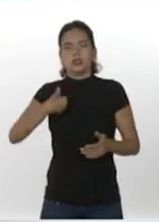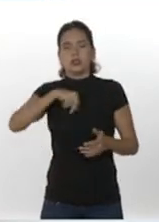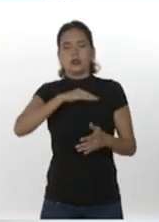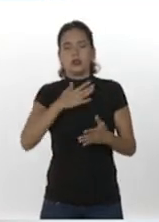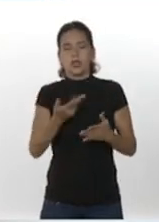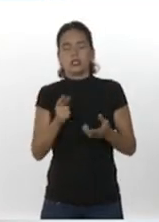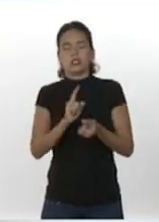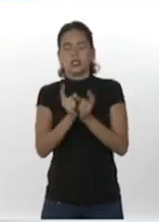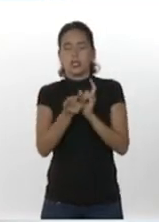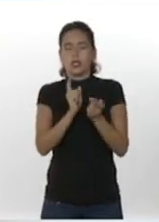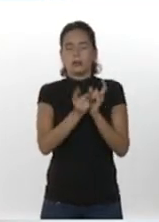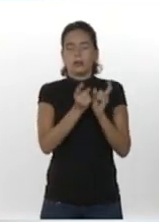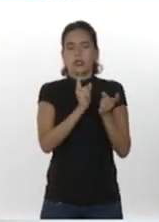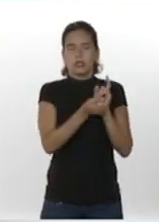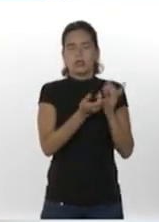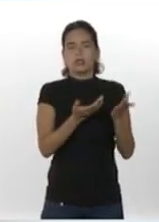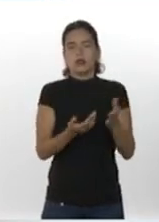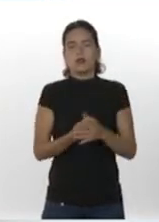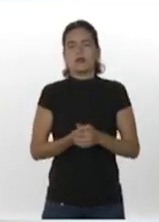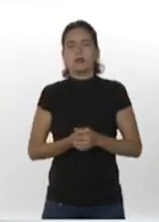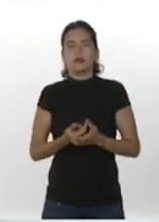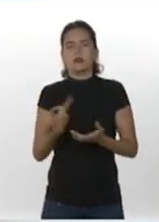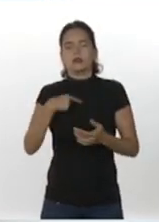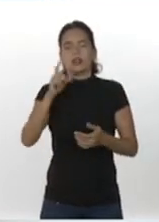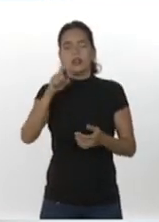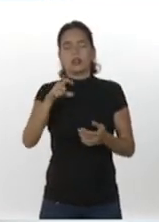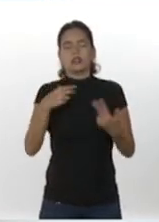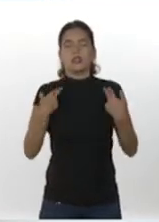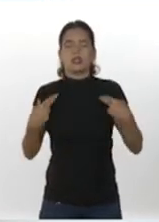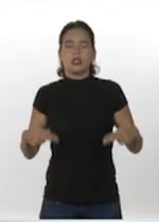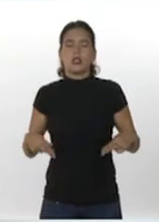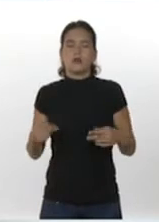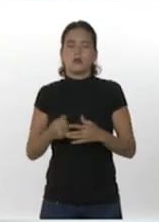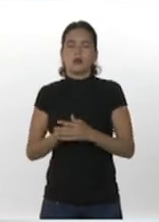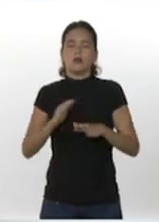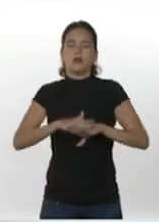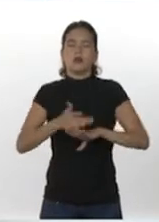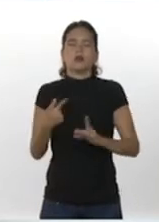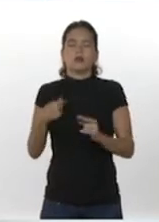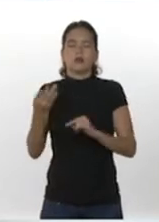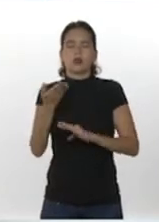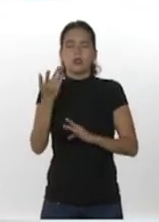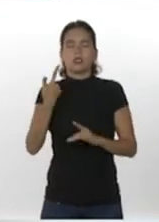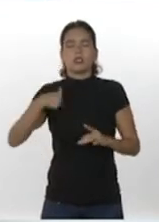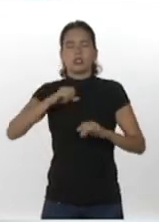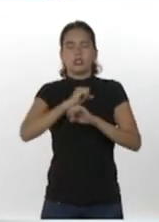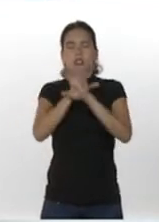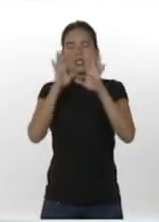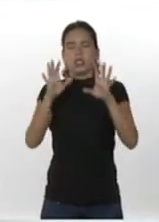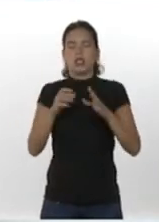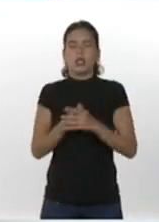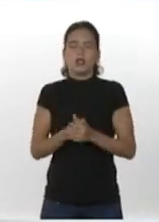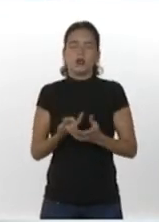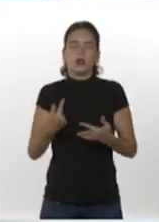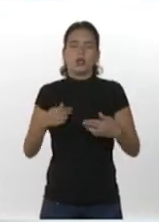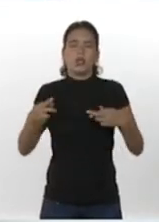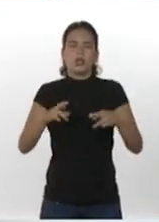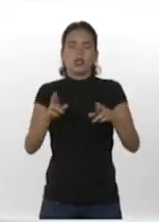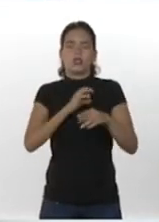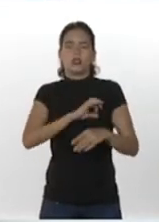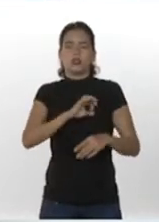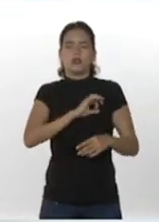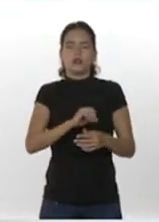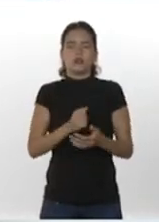irse modificando y adaptándose a las necesidades del ser humano. Por eso es importante tener en cuenta que las redes sociales